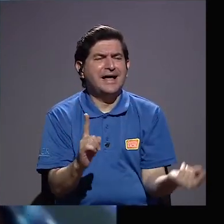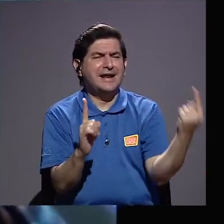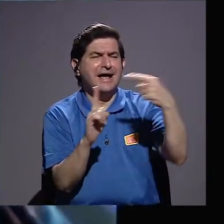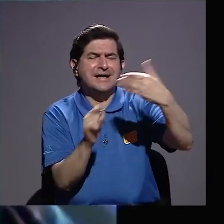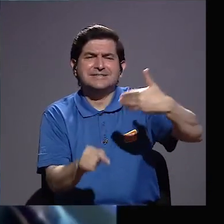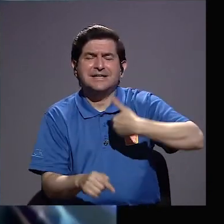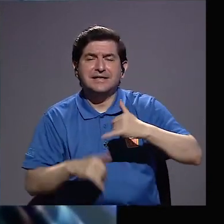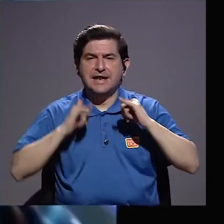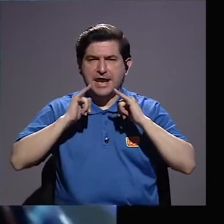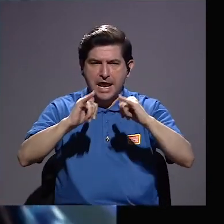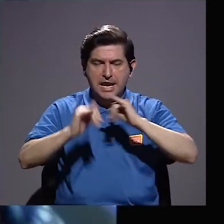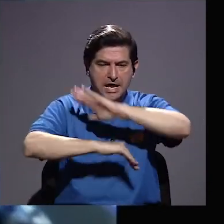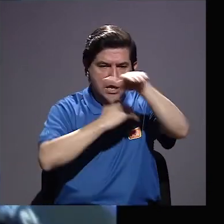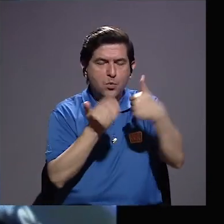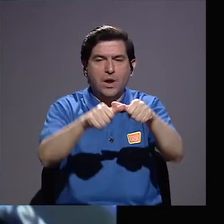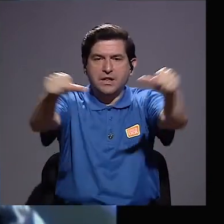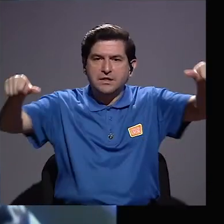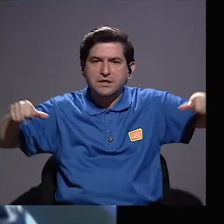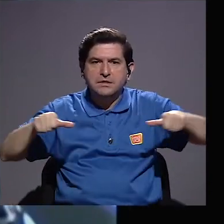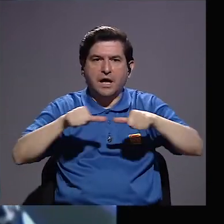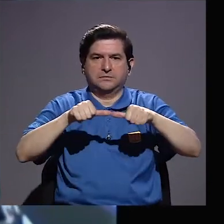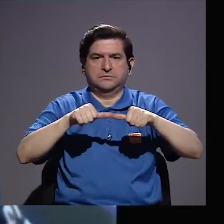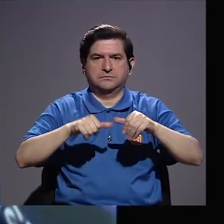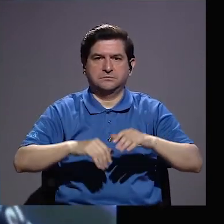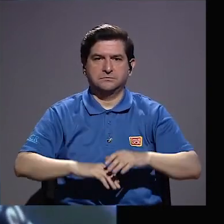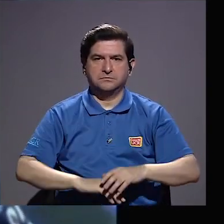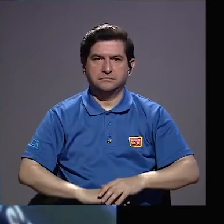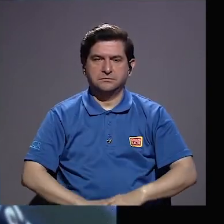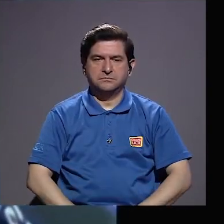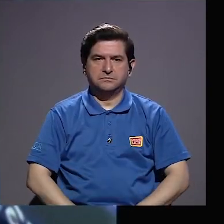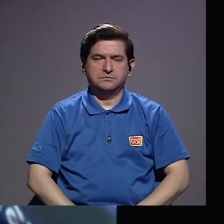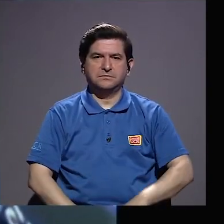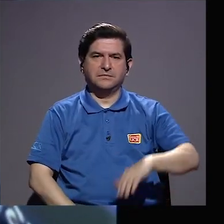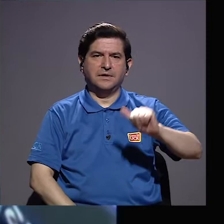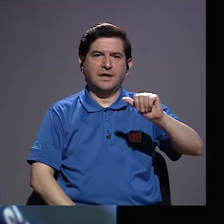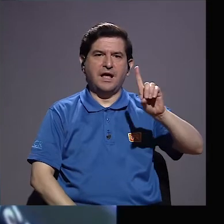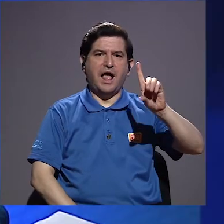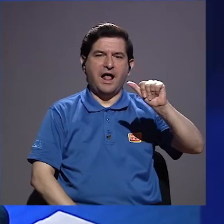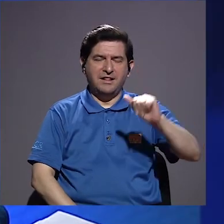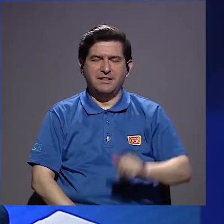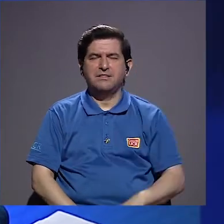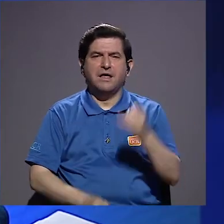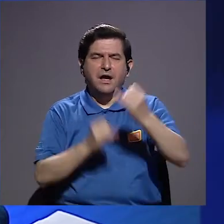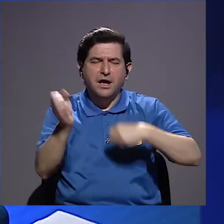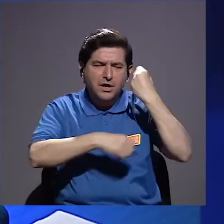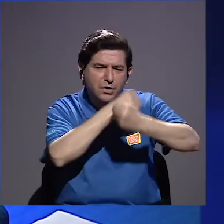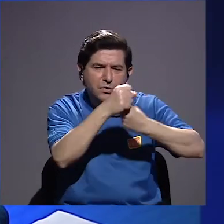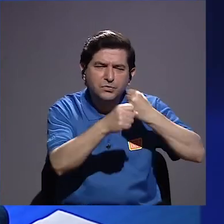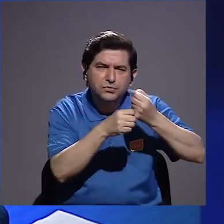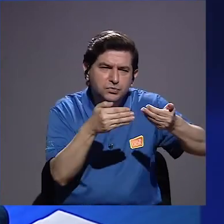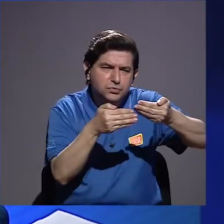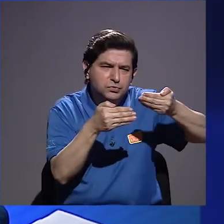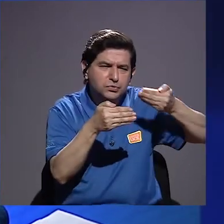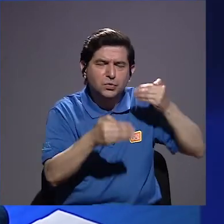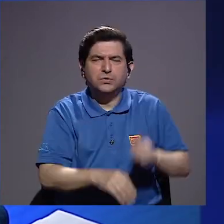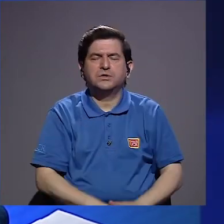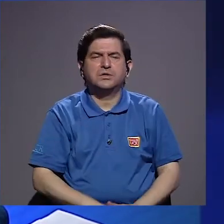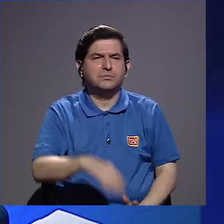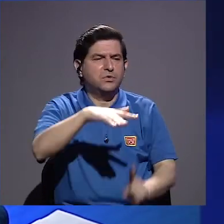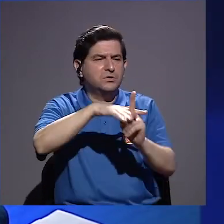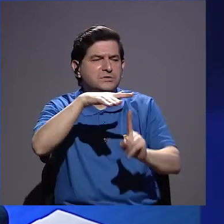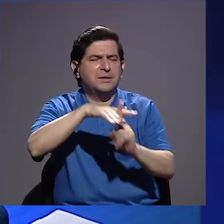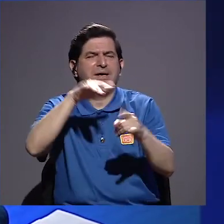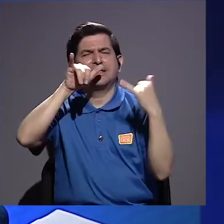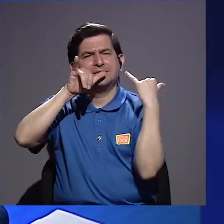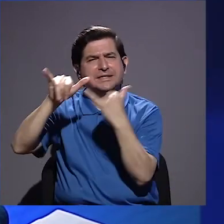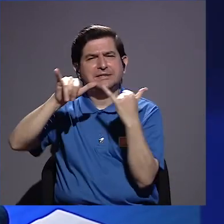hasta que lleguemos a tener igualdad en todos los campos, ¿verdad? Doña Alda, en los últimos años resuenan